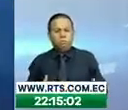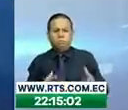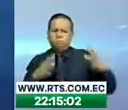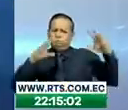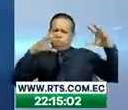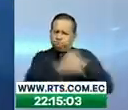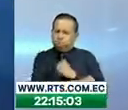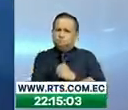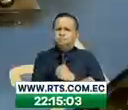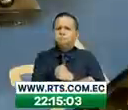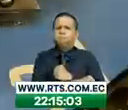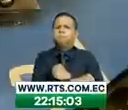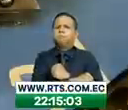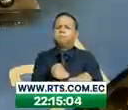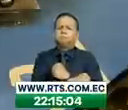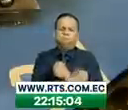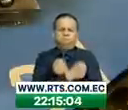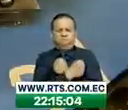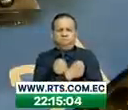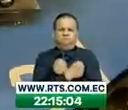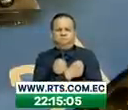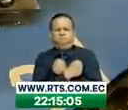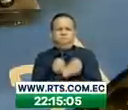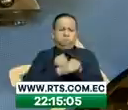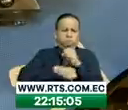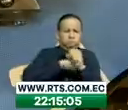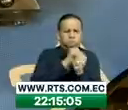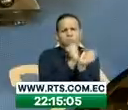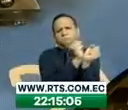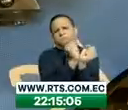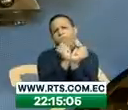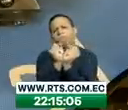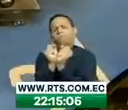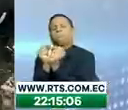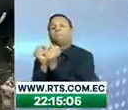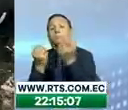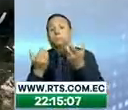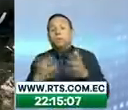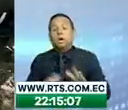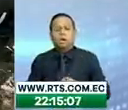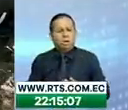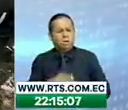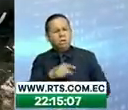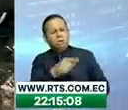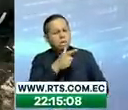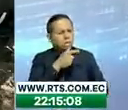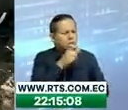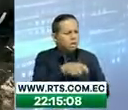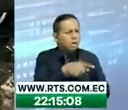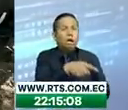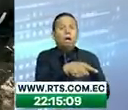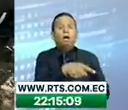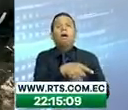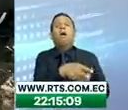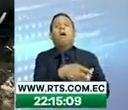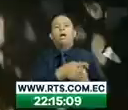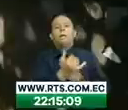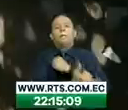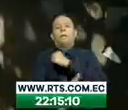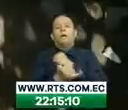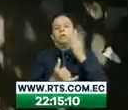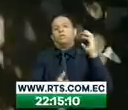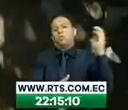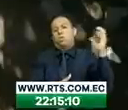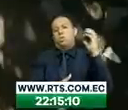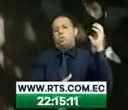neutralizados mediante el uso progresivo de la fuerza se determinó que uno de los implicados es de nacionalidad colombiana y